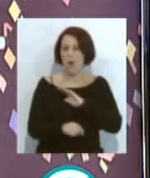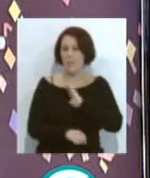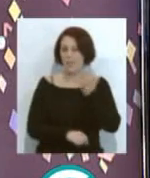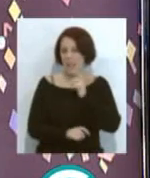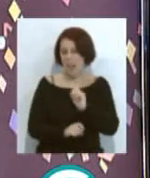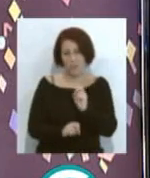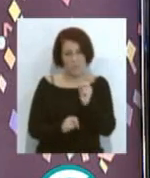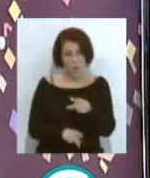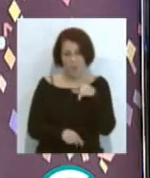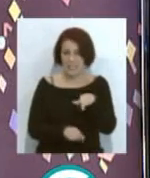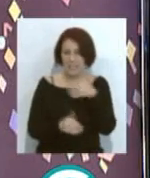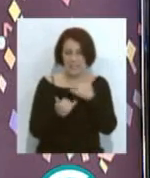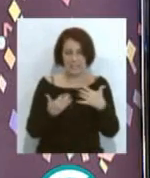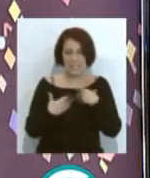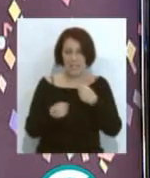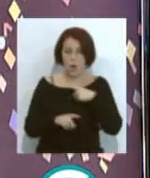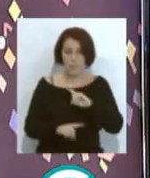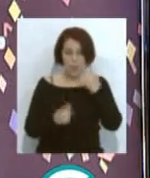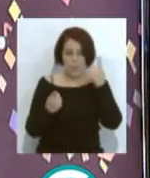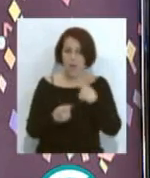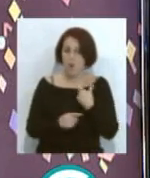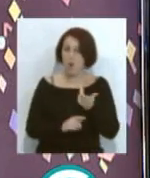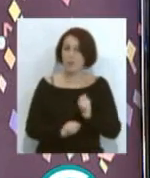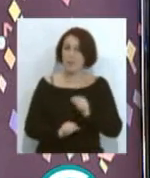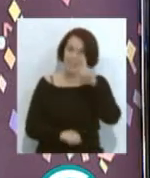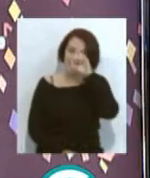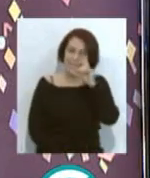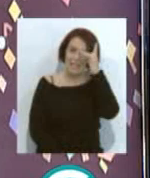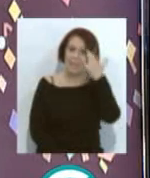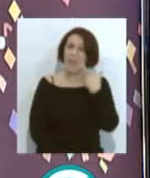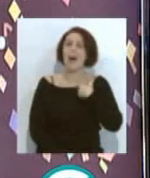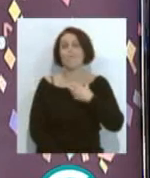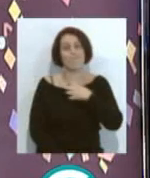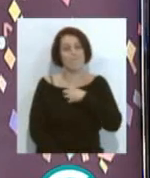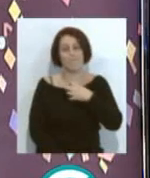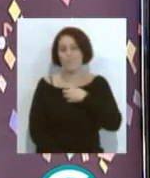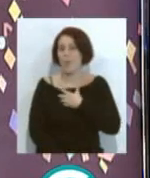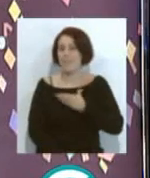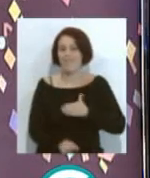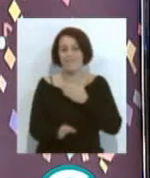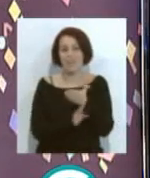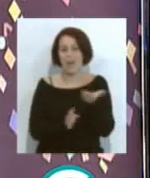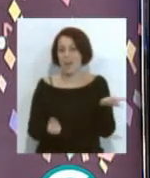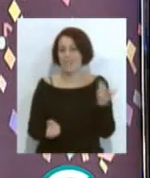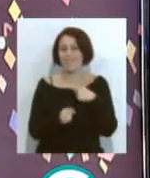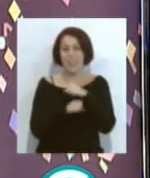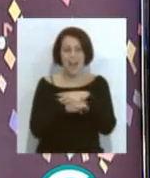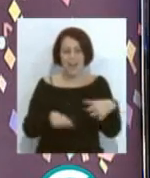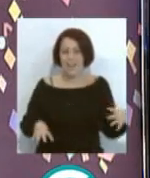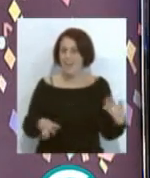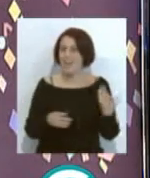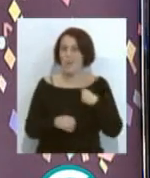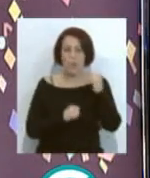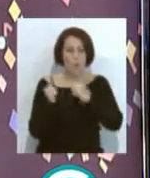toda esta crisis sanitaria? Fueron los primeros en lanzar la idea de la imposibilidad de poder asistir a ninguna gala ni